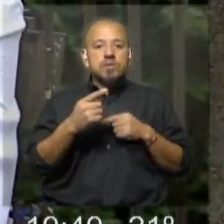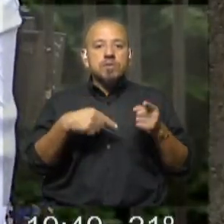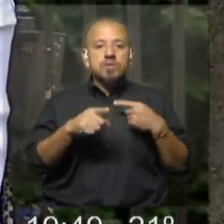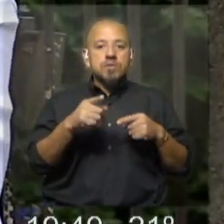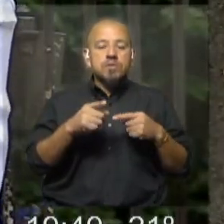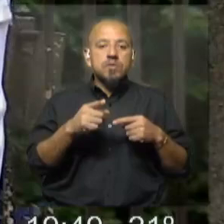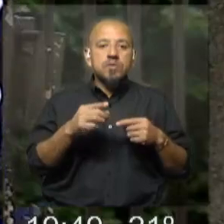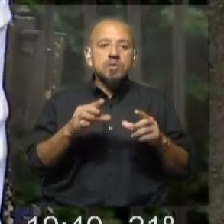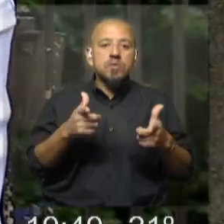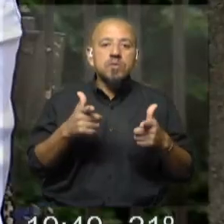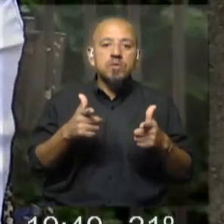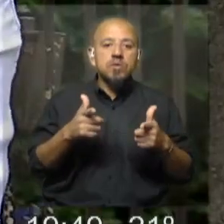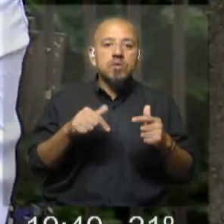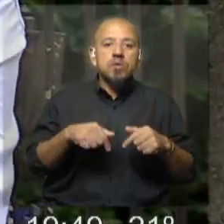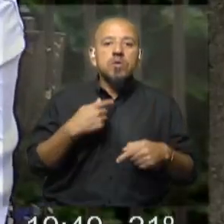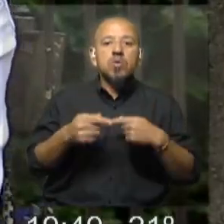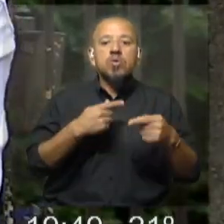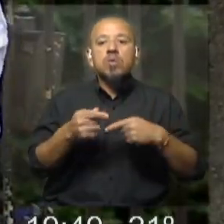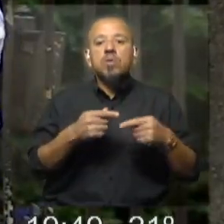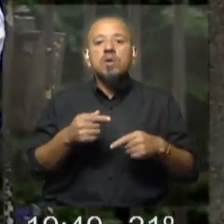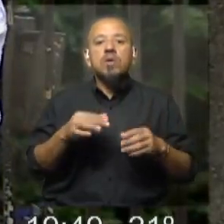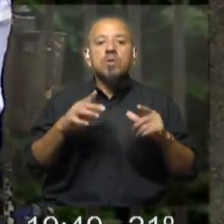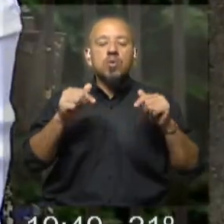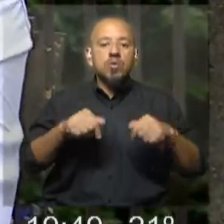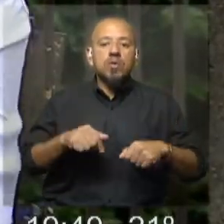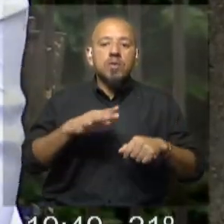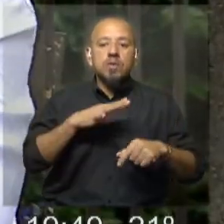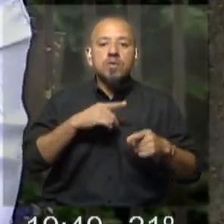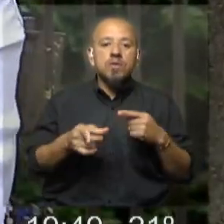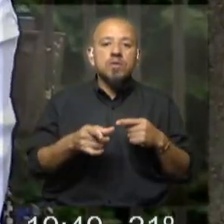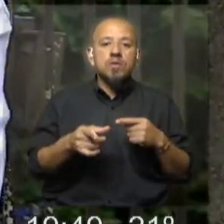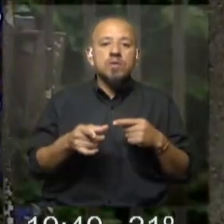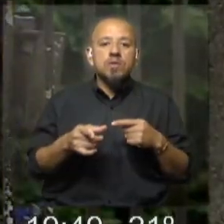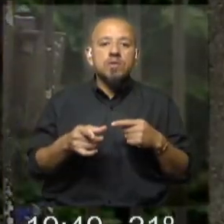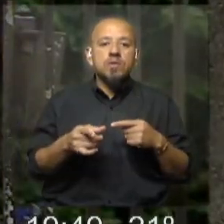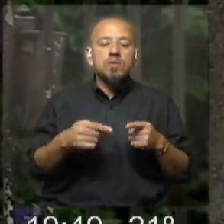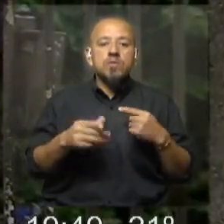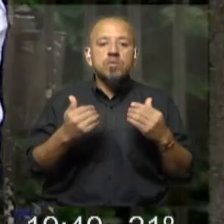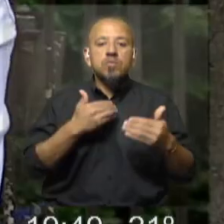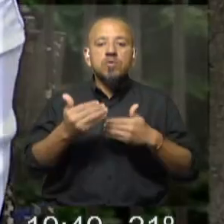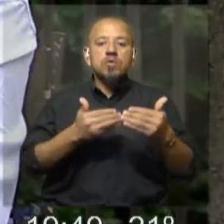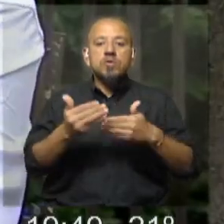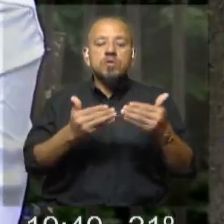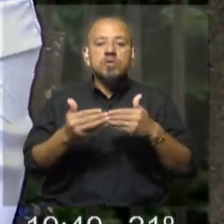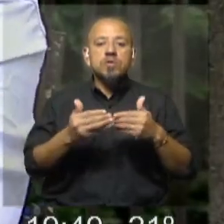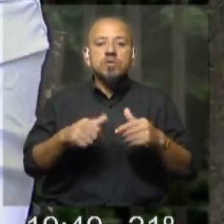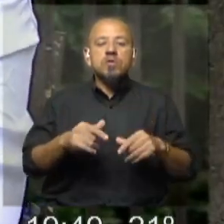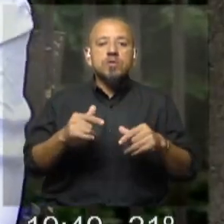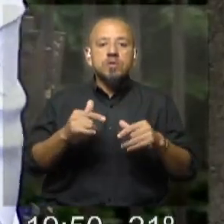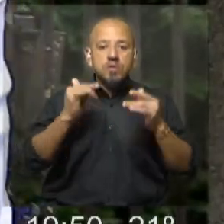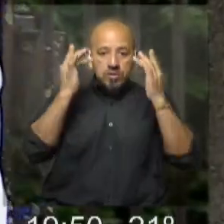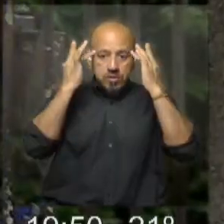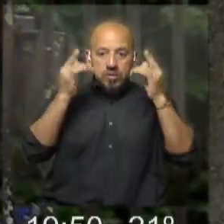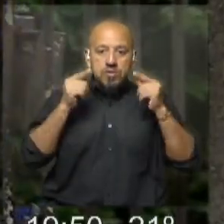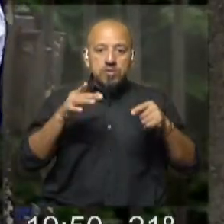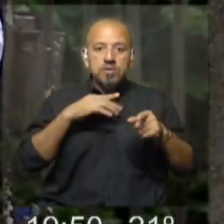mucho sentido el continuar como un espacio donde hoy hay un proceso de transformación educativa en curso, donde hay